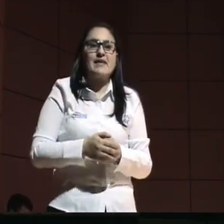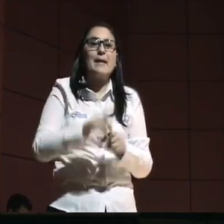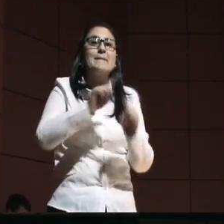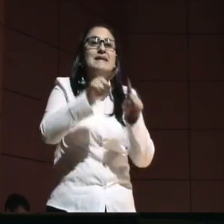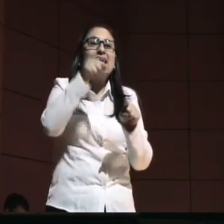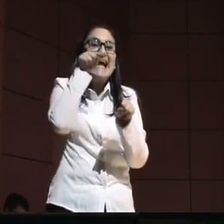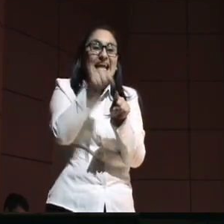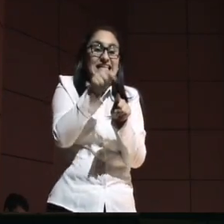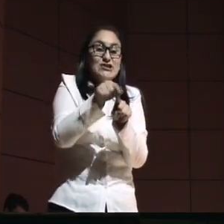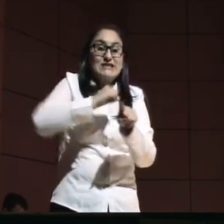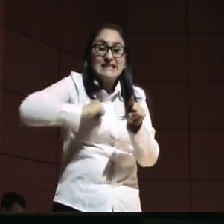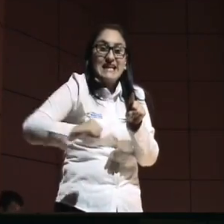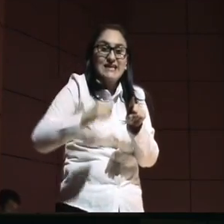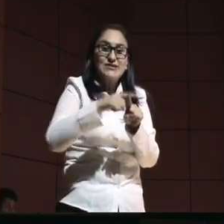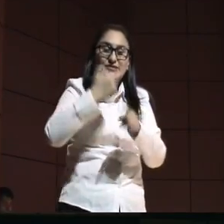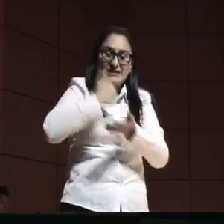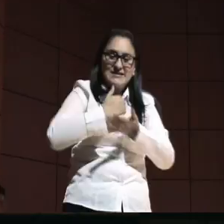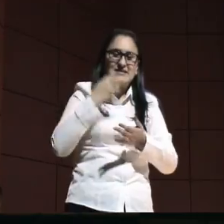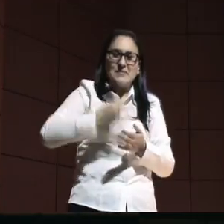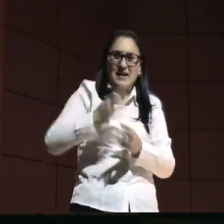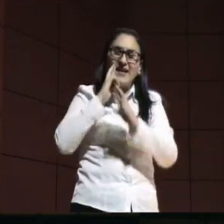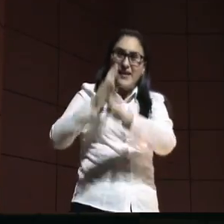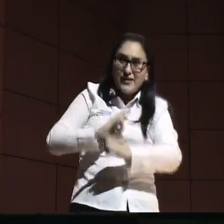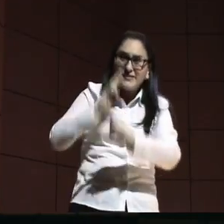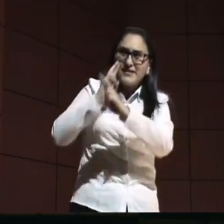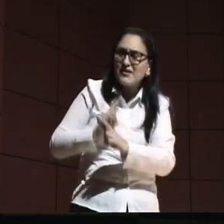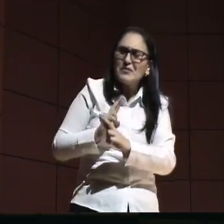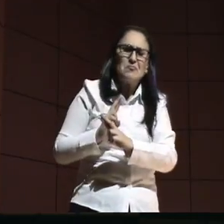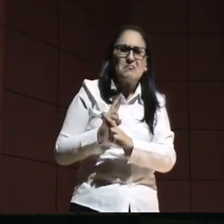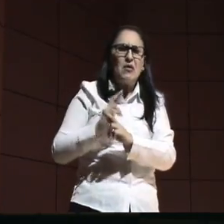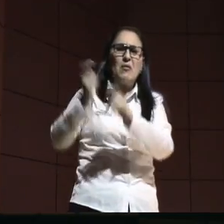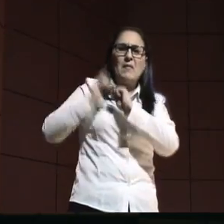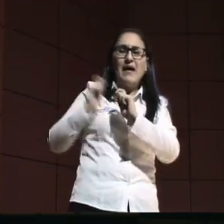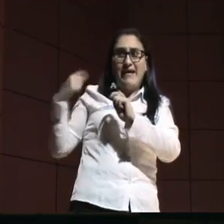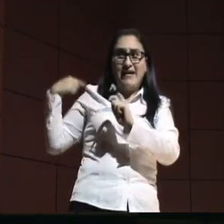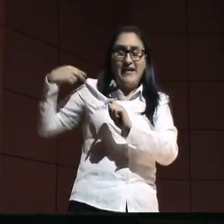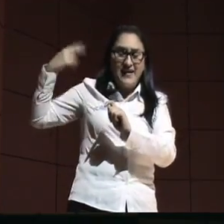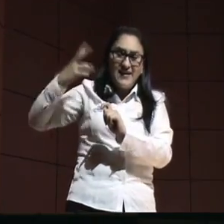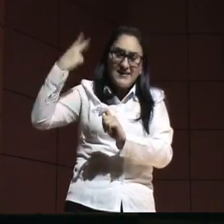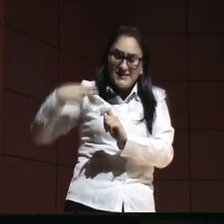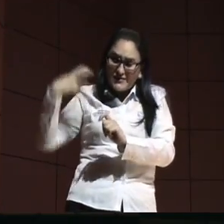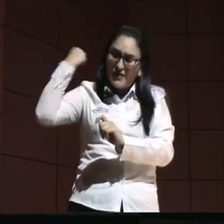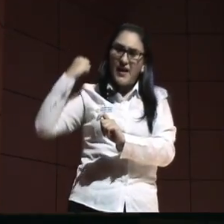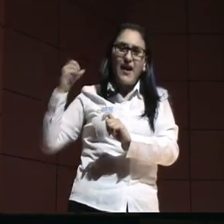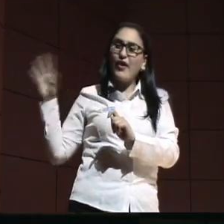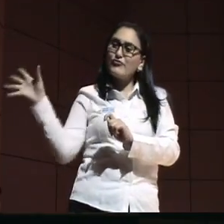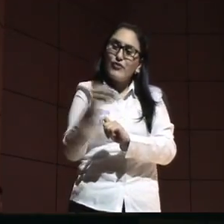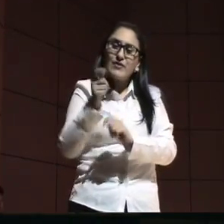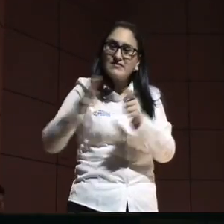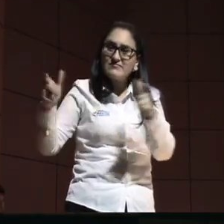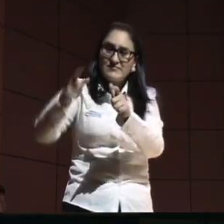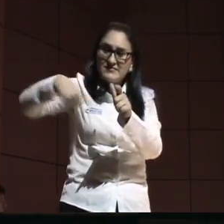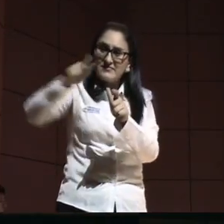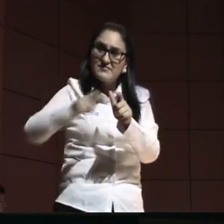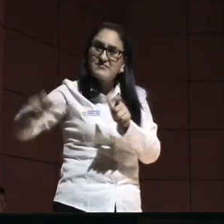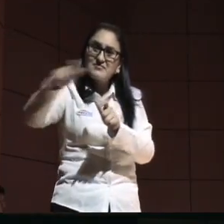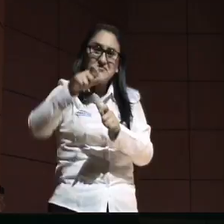Pero estos derechos y obligaciones no siempre han sido reconocidos y otorgados en la historia a todos los miembros integrantes del colectivo